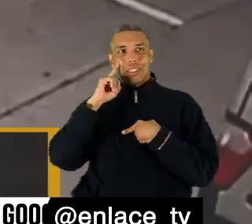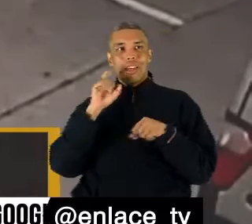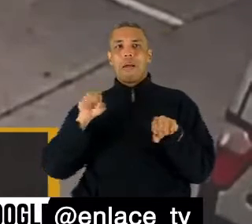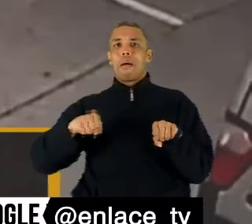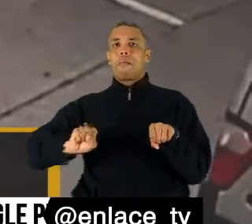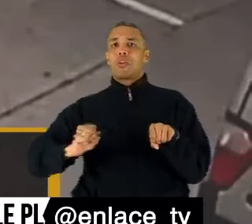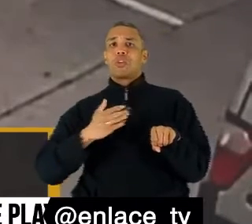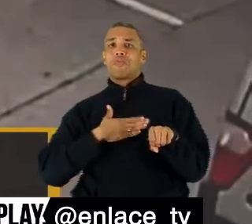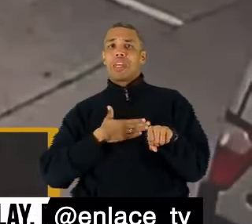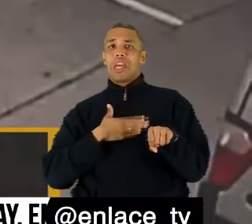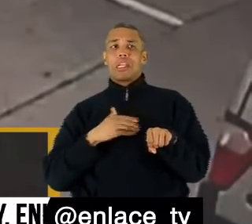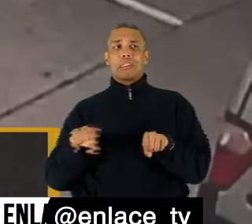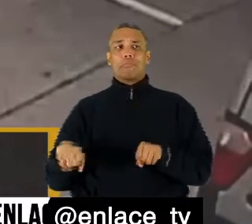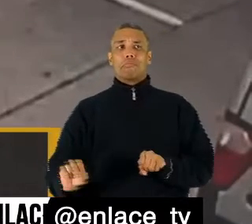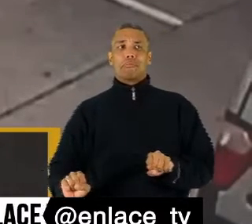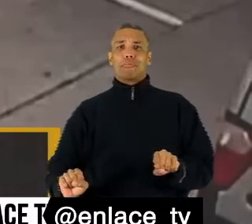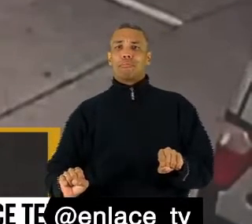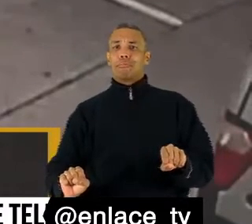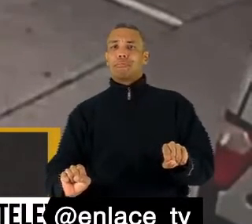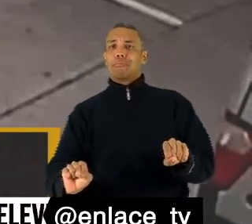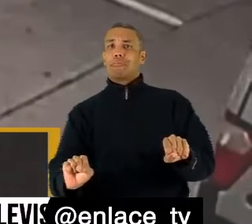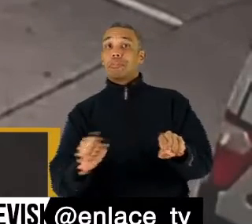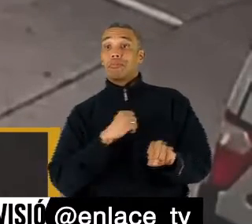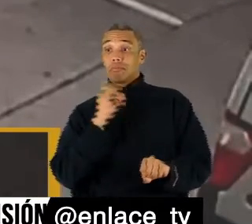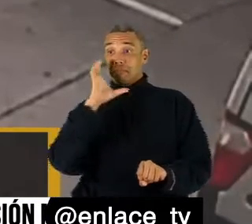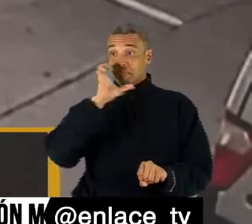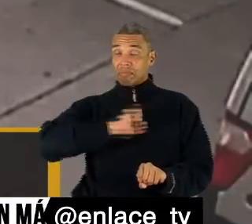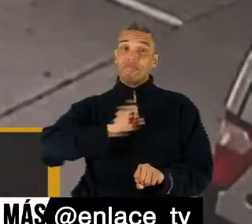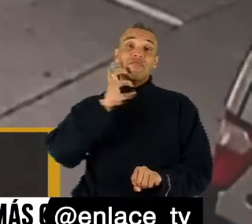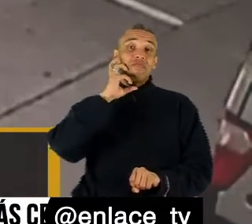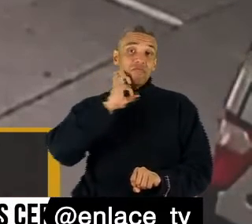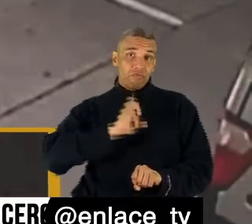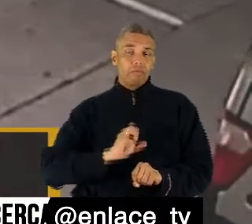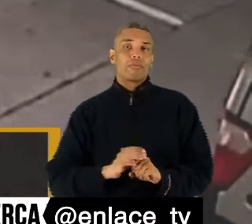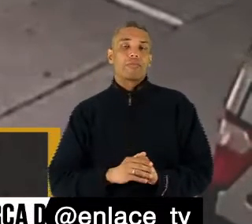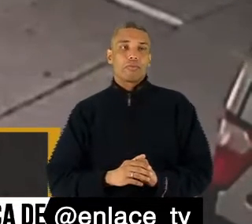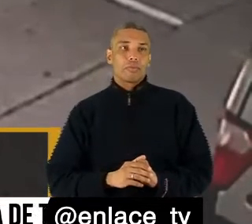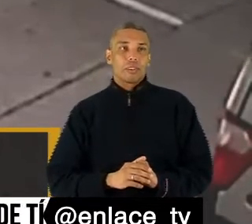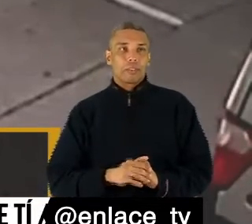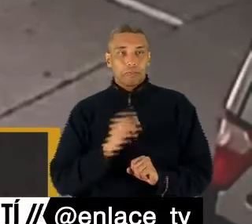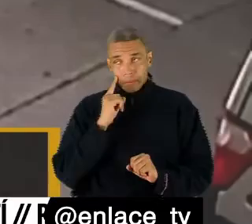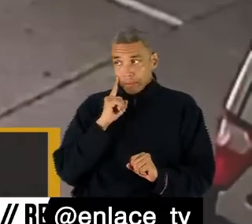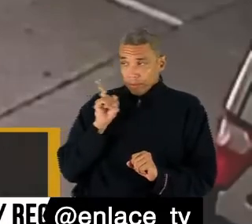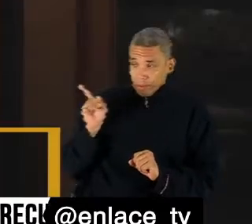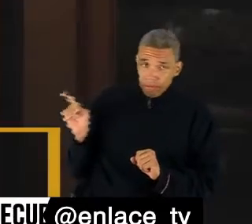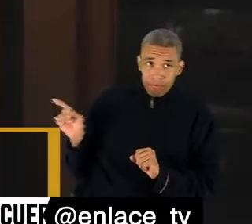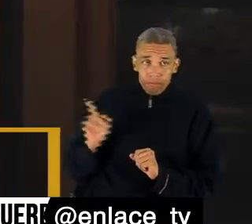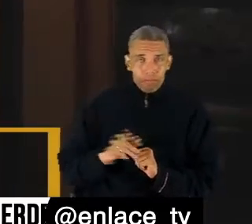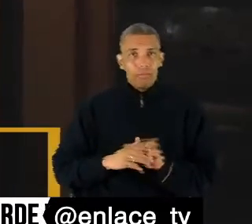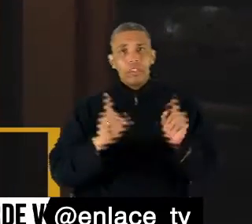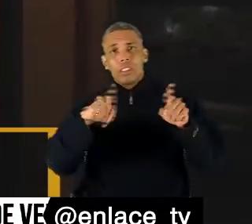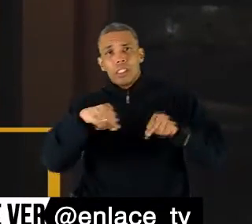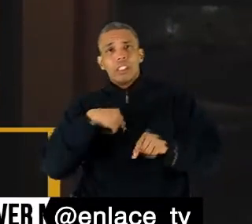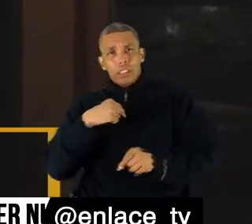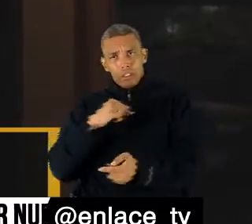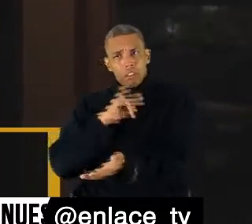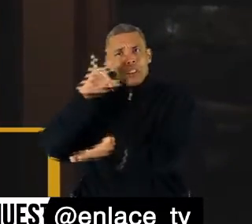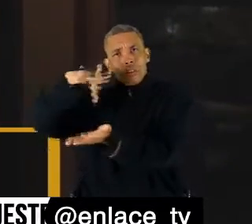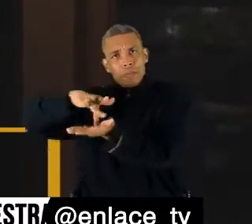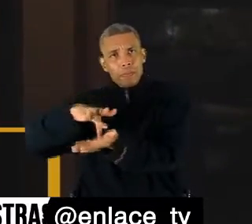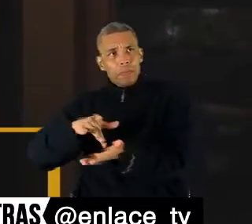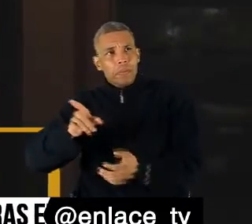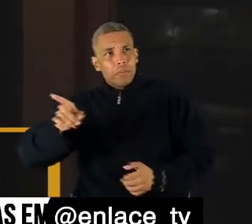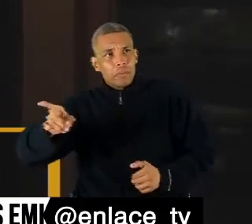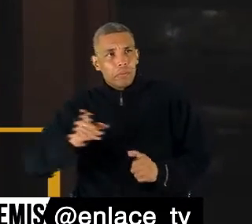lleva la moto prendida. También fuimos a las oficinas de la Defensoría y dicen que no, que